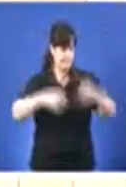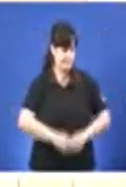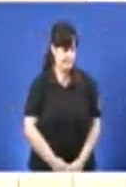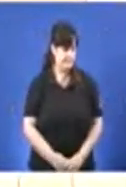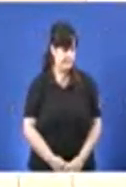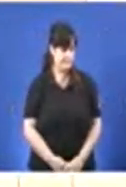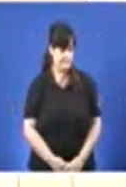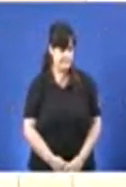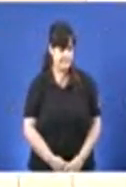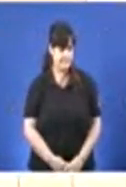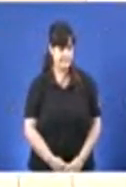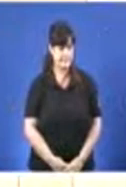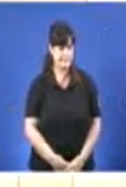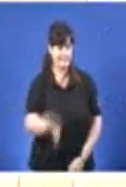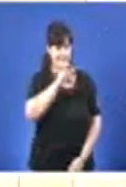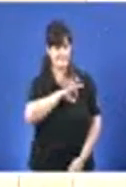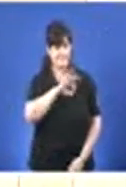Gracias, presidente.